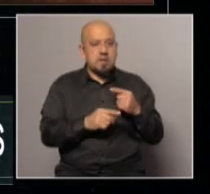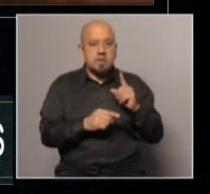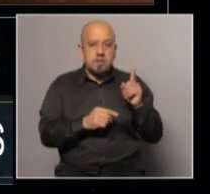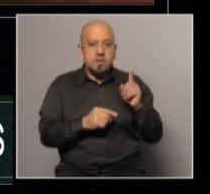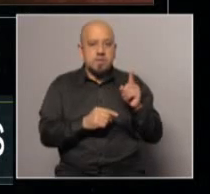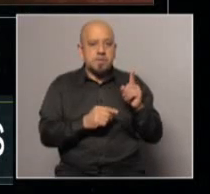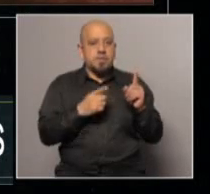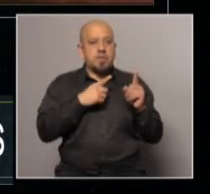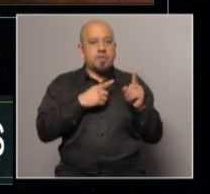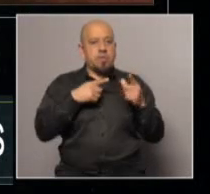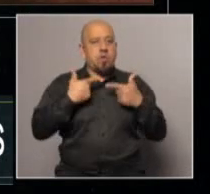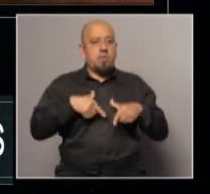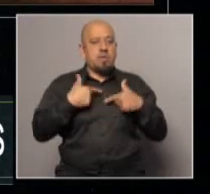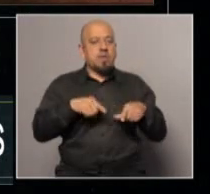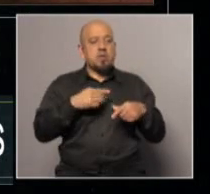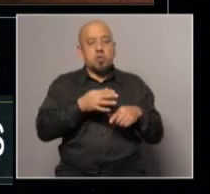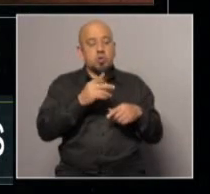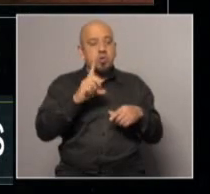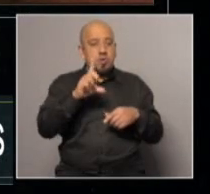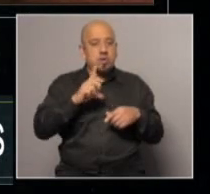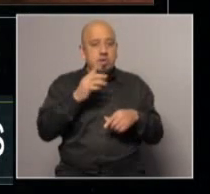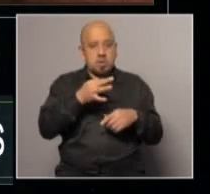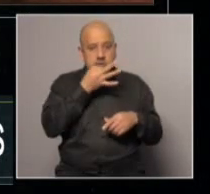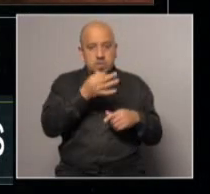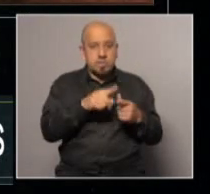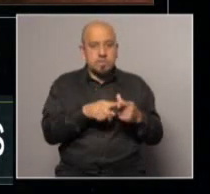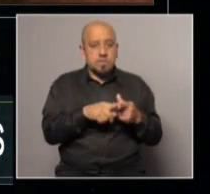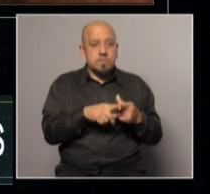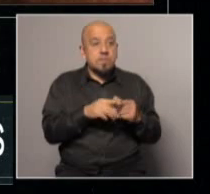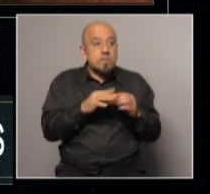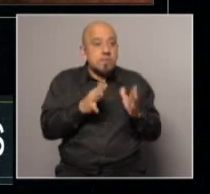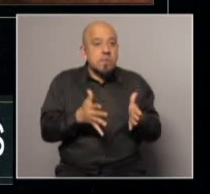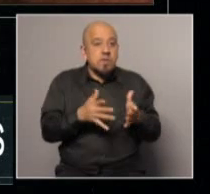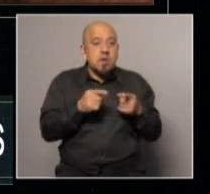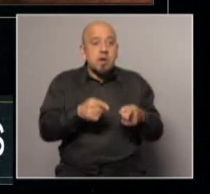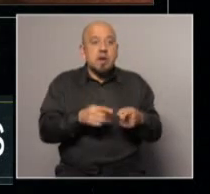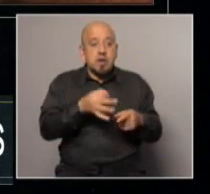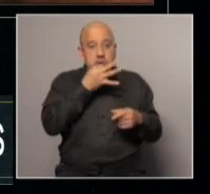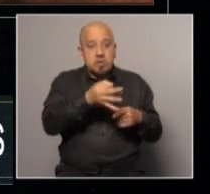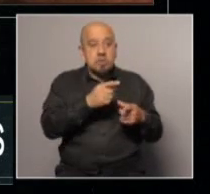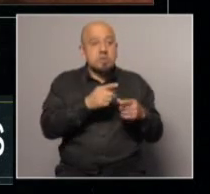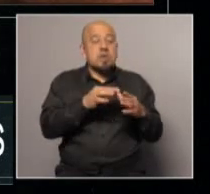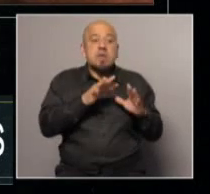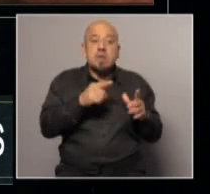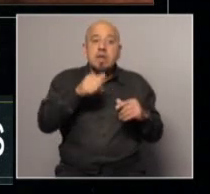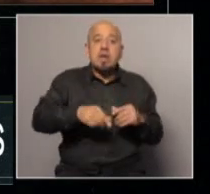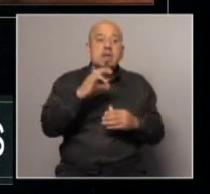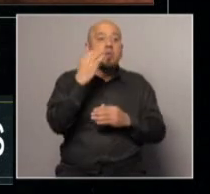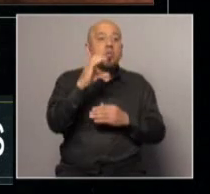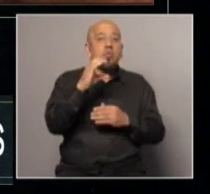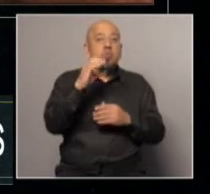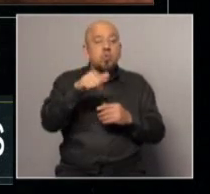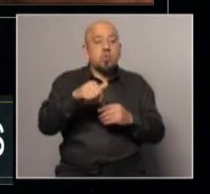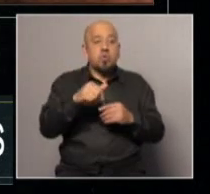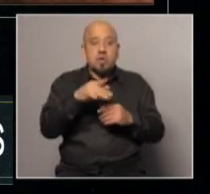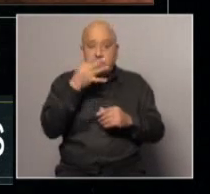El señor ministro ha sido además muy claro en que él no dice que esa marihuana sea procedente de los clubes canábicos, lo ha señalado de esa